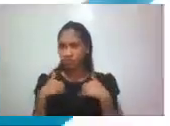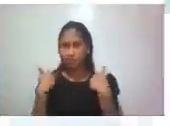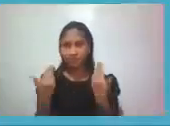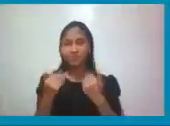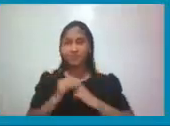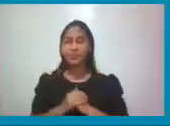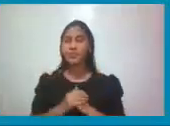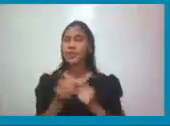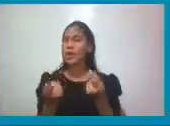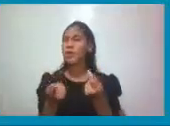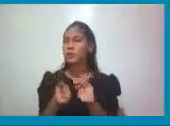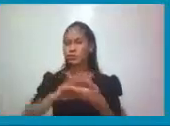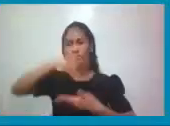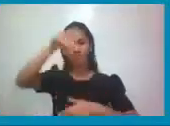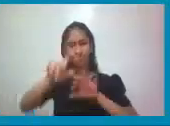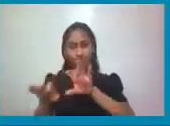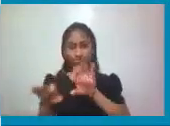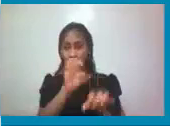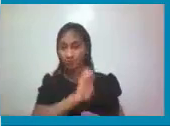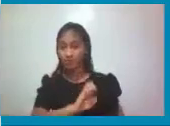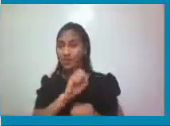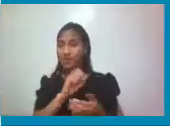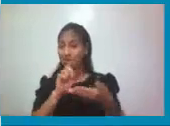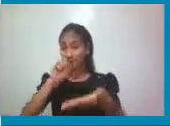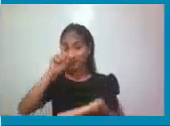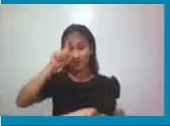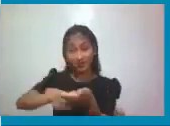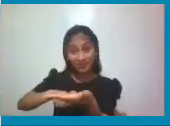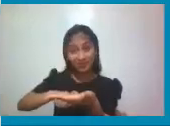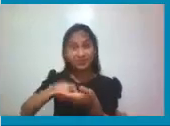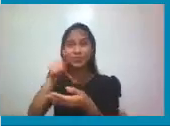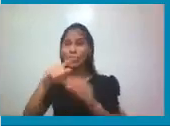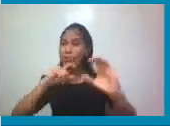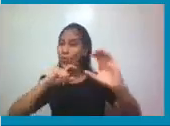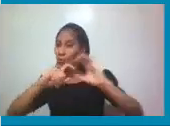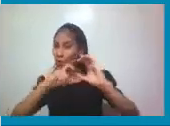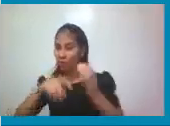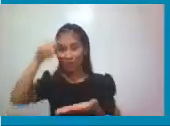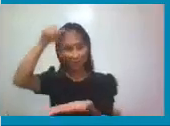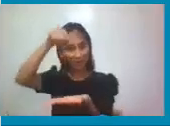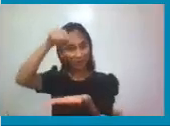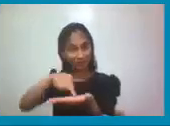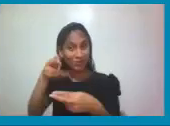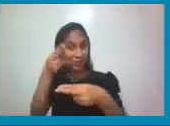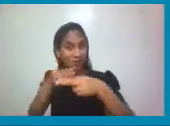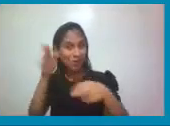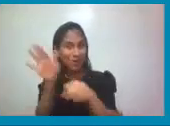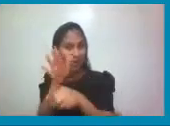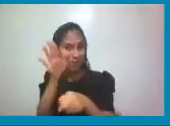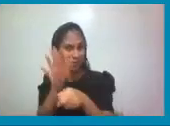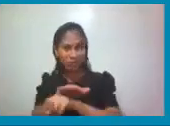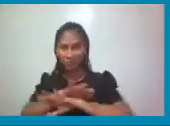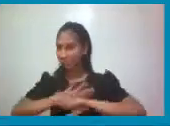Solo ingresa al enlace de suscripción, coloca tu correo electrónico y datos personales y listo.